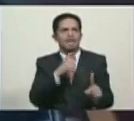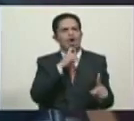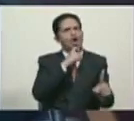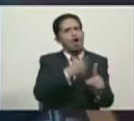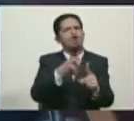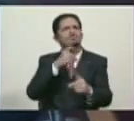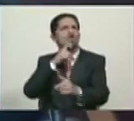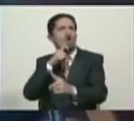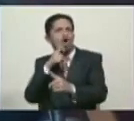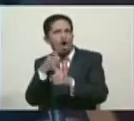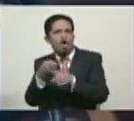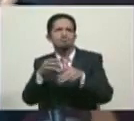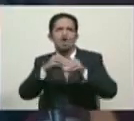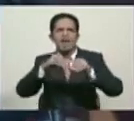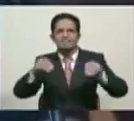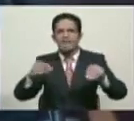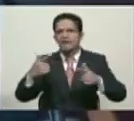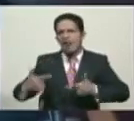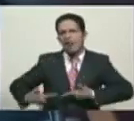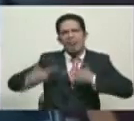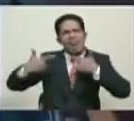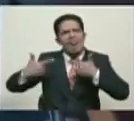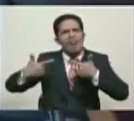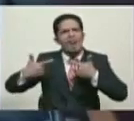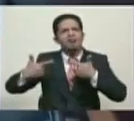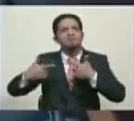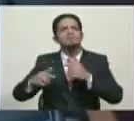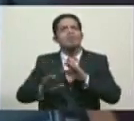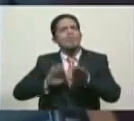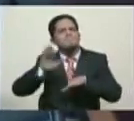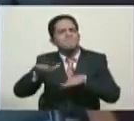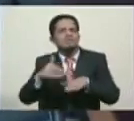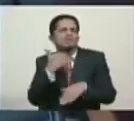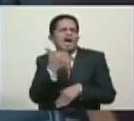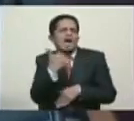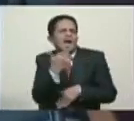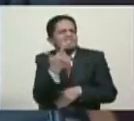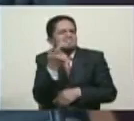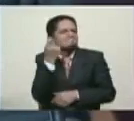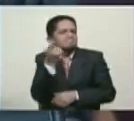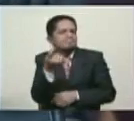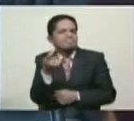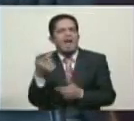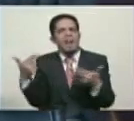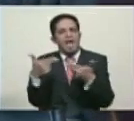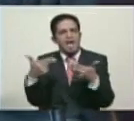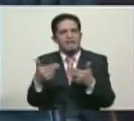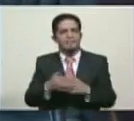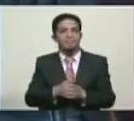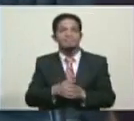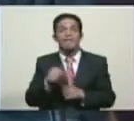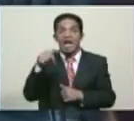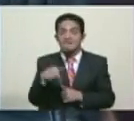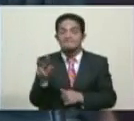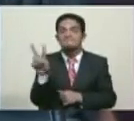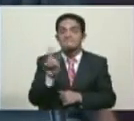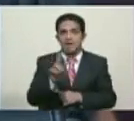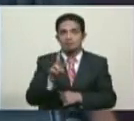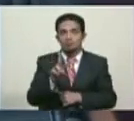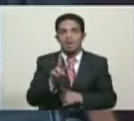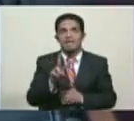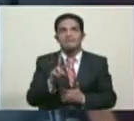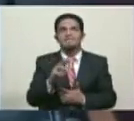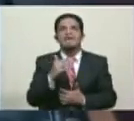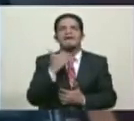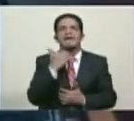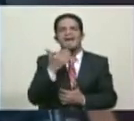la secesión territorial. De ahí un paso a las guerras civiles. En nuestro país estaban por vencerse